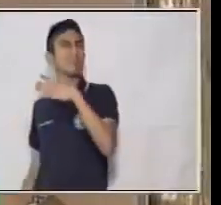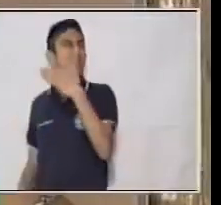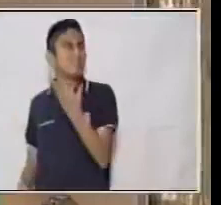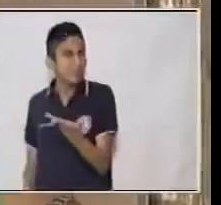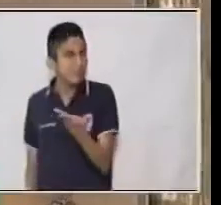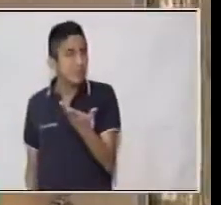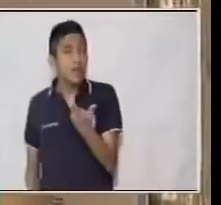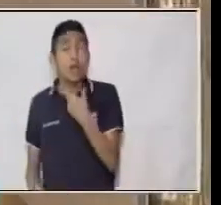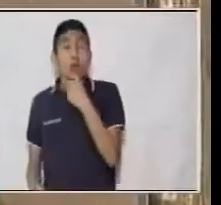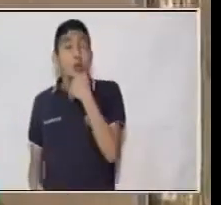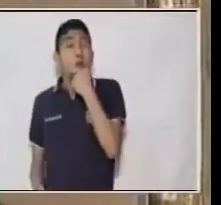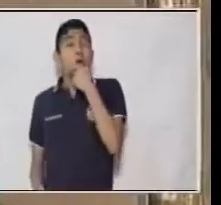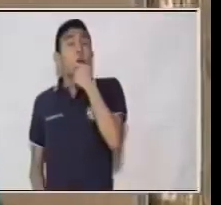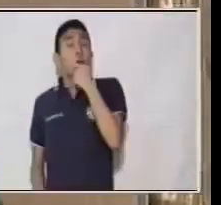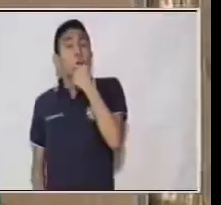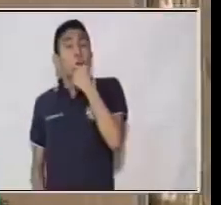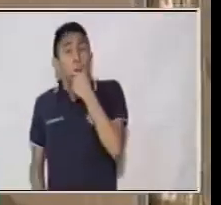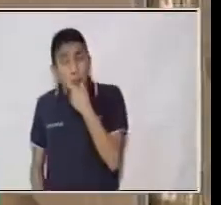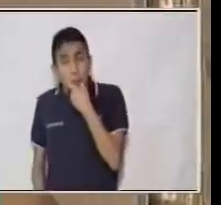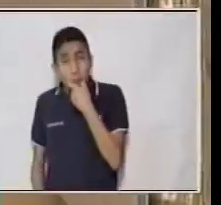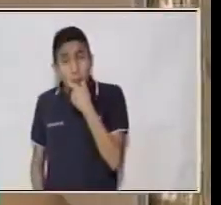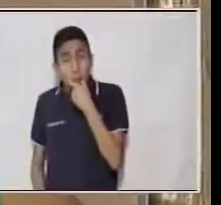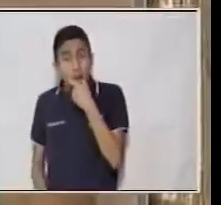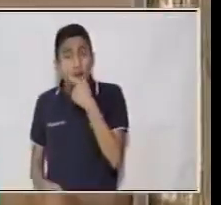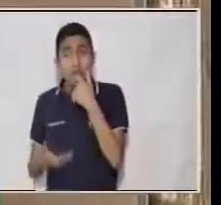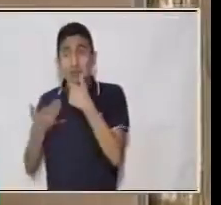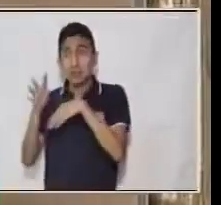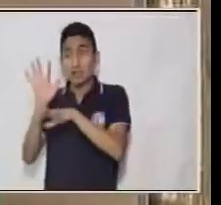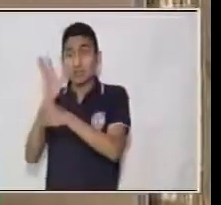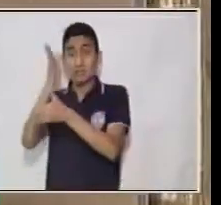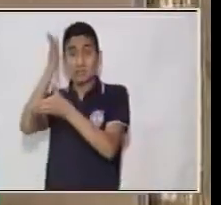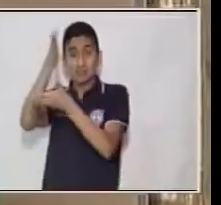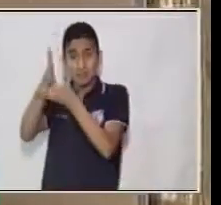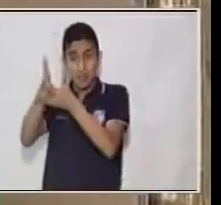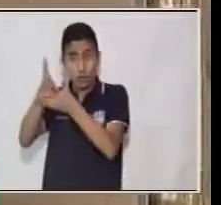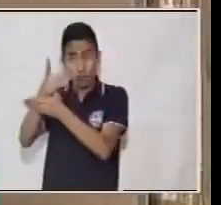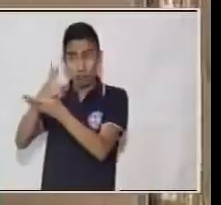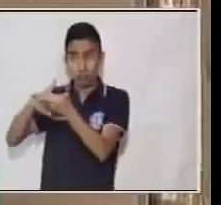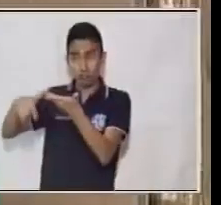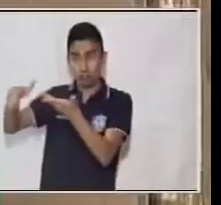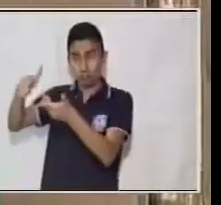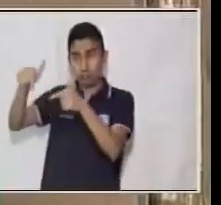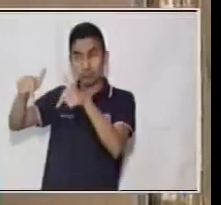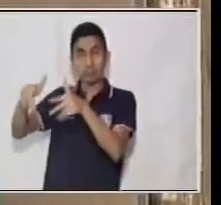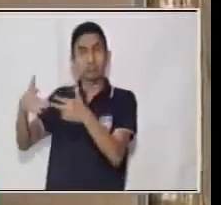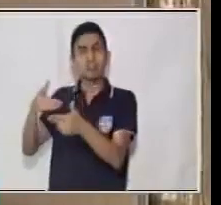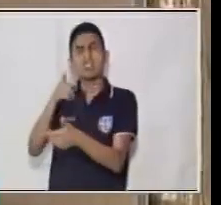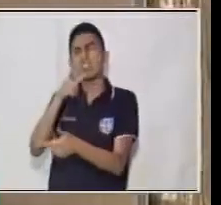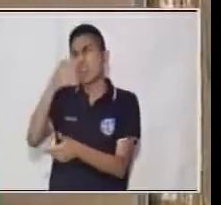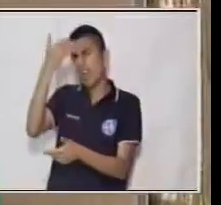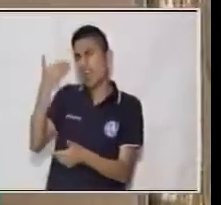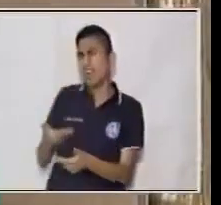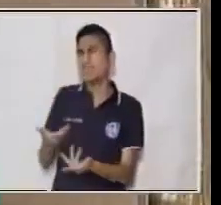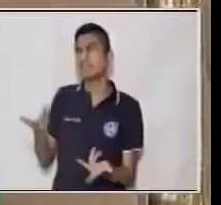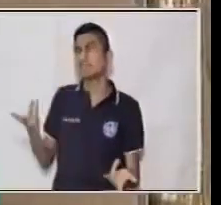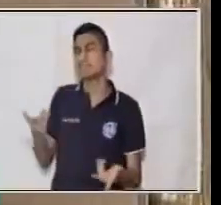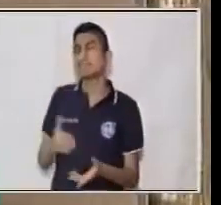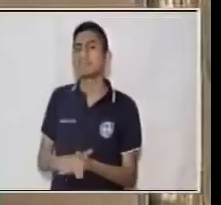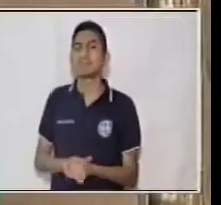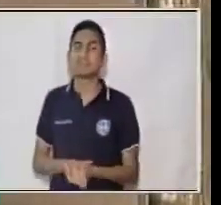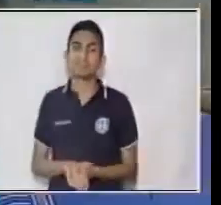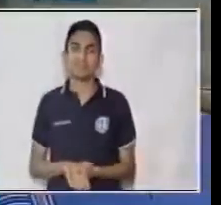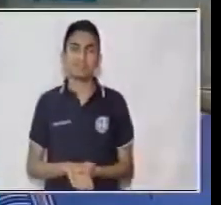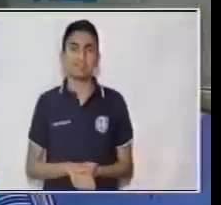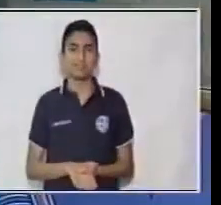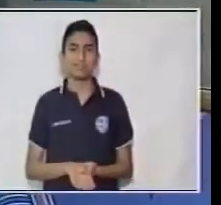fuerte silbido cuando llego a la estación. ¿Quién soy?